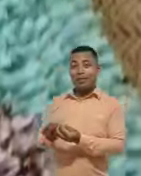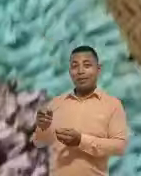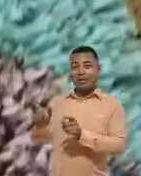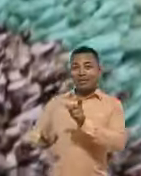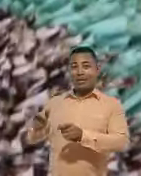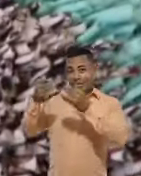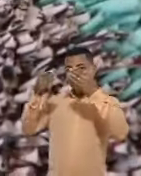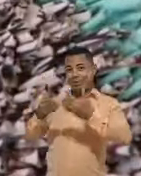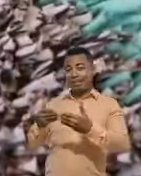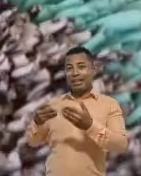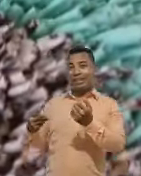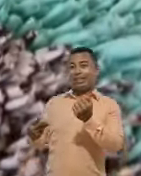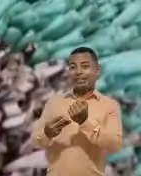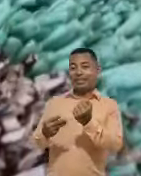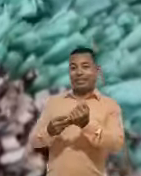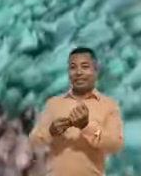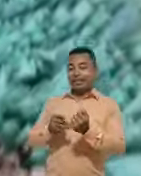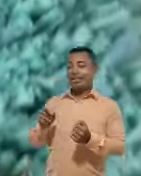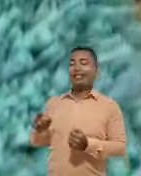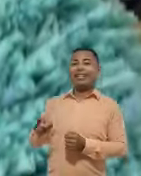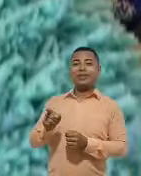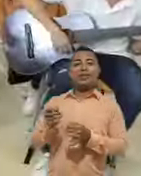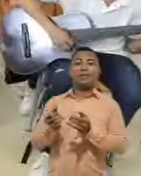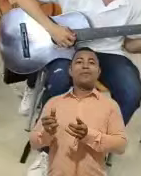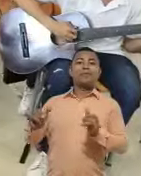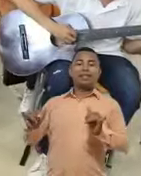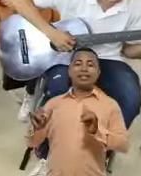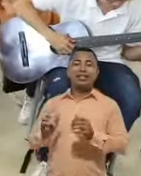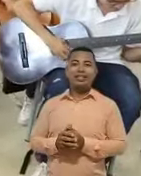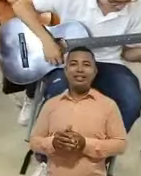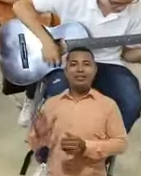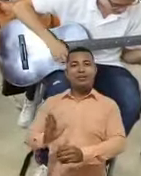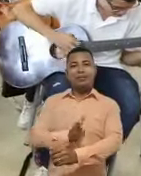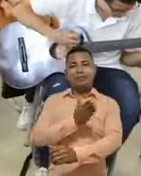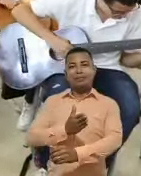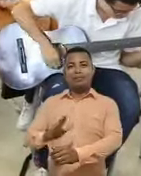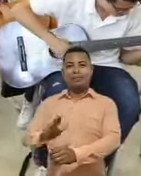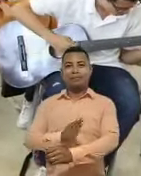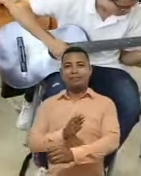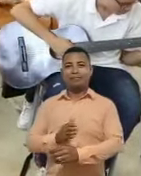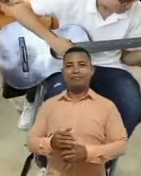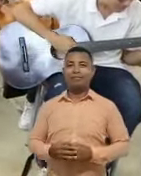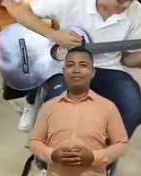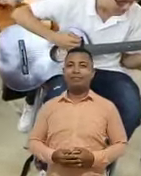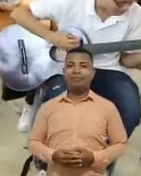SENA, donde cerrarán ellos con música.